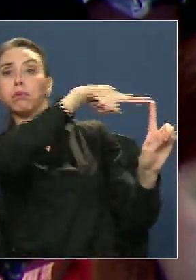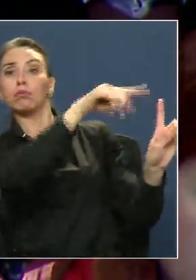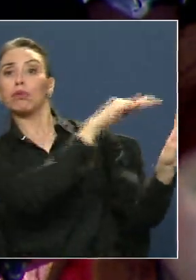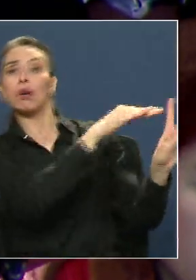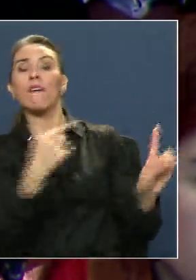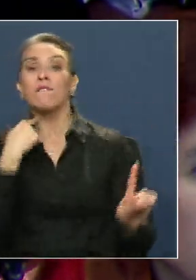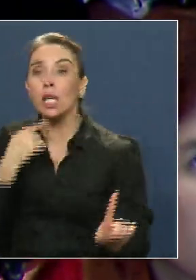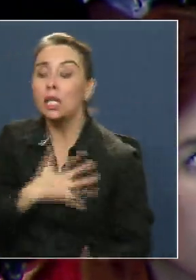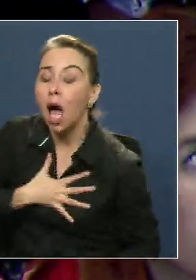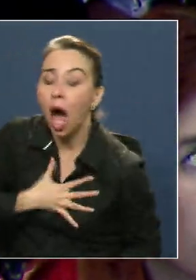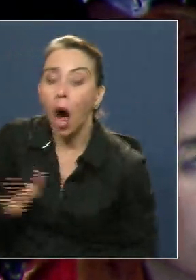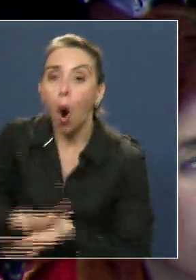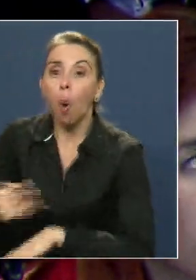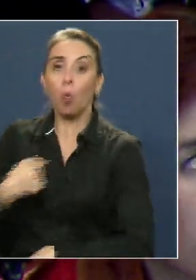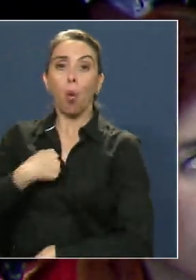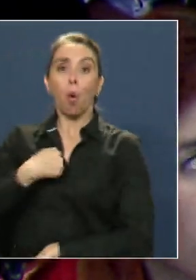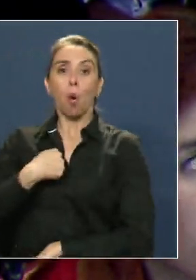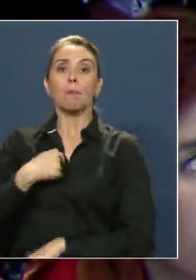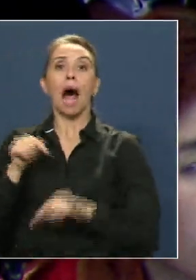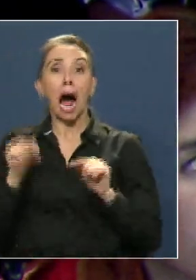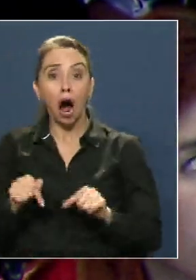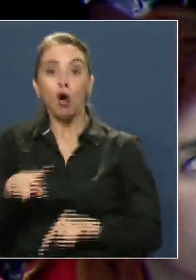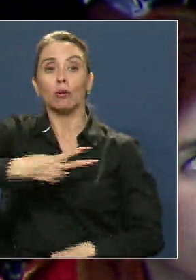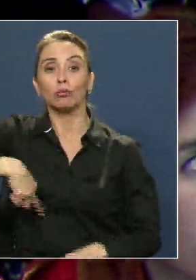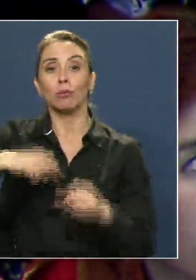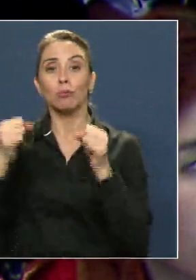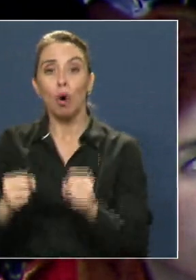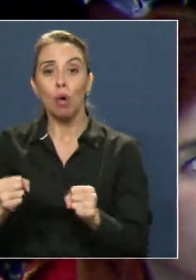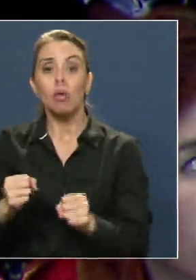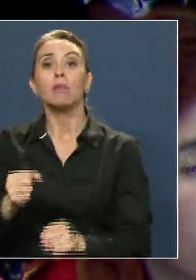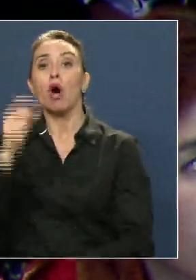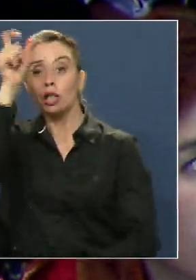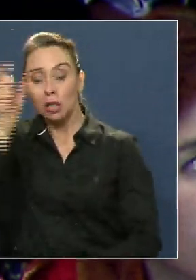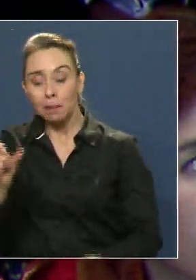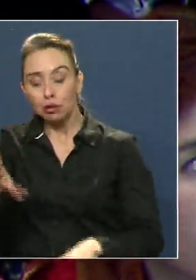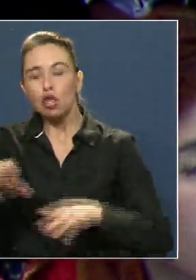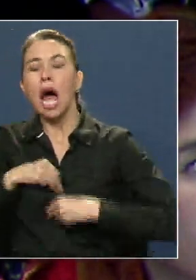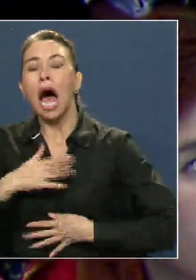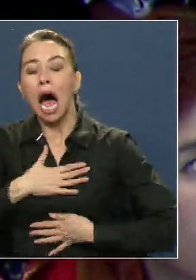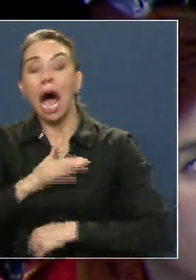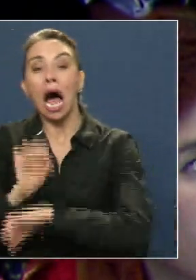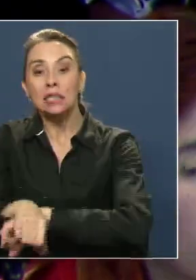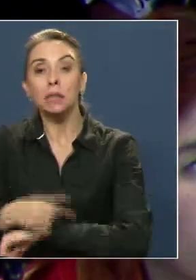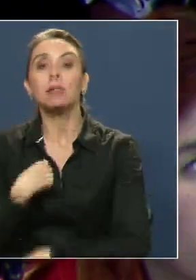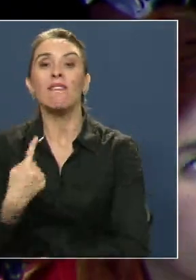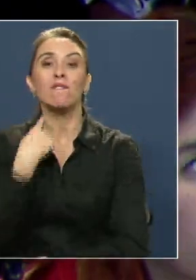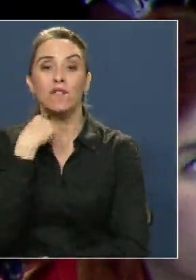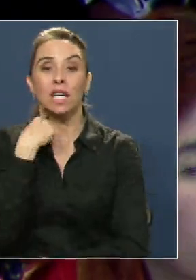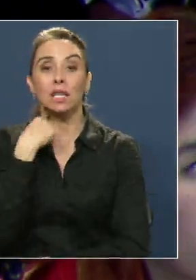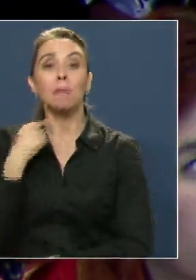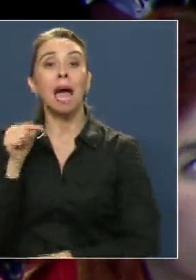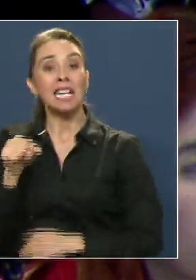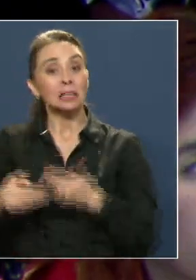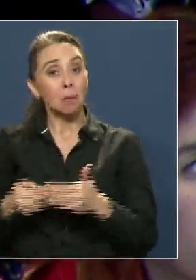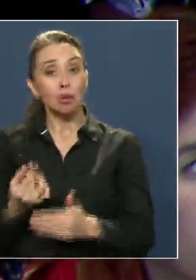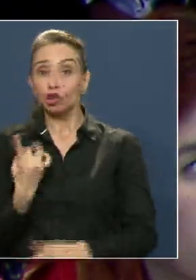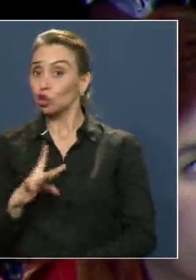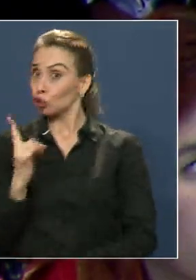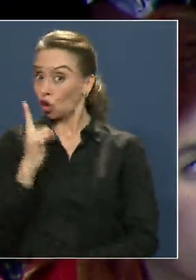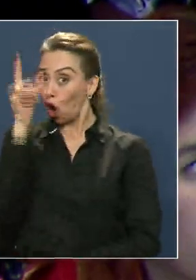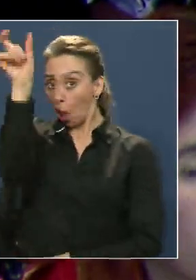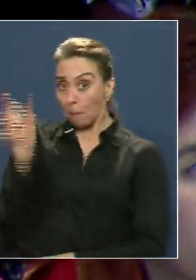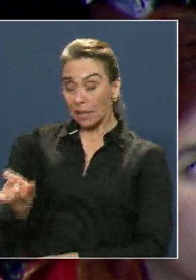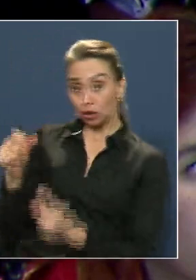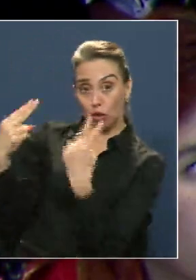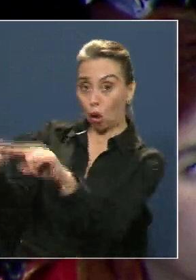oportunidad de reivindicar su posibilidad de asumirse como víctimas y superar un proceso que no es solo individual, sino que también muchas veces